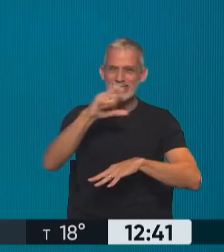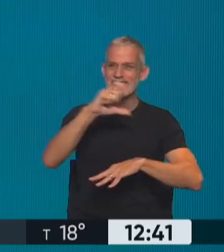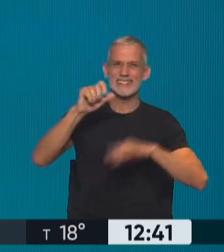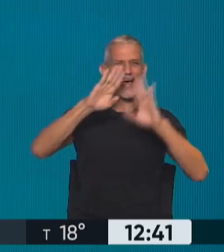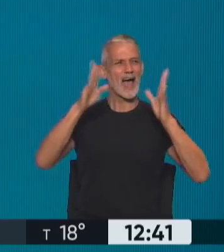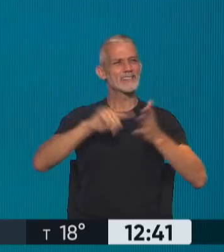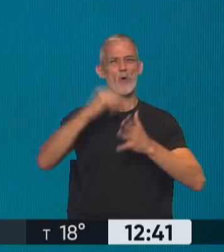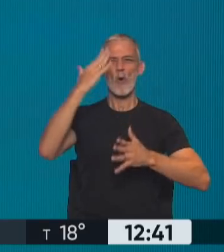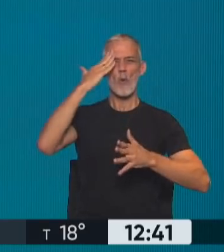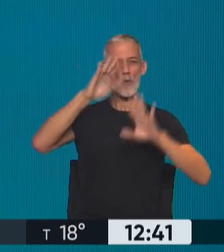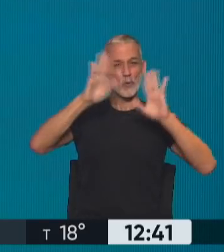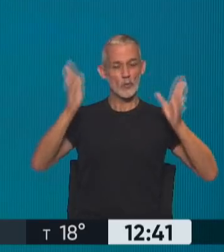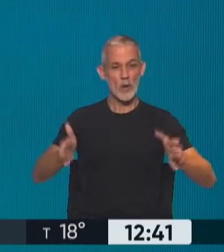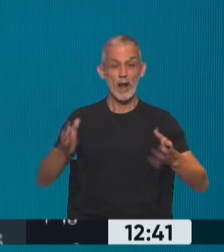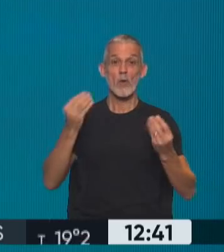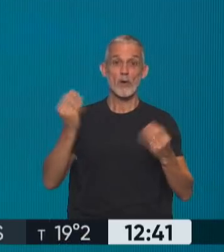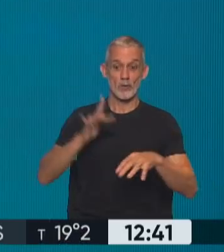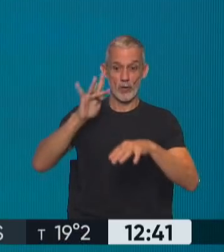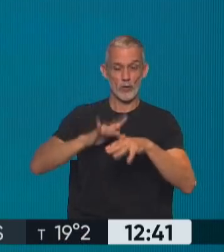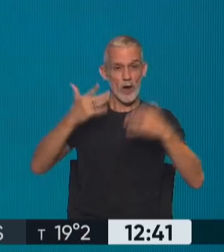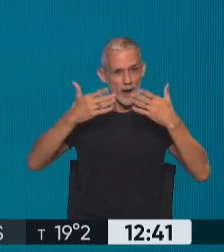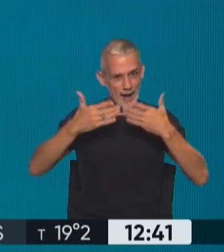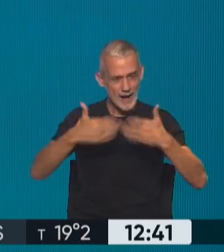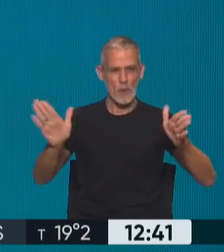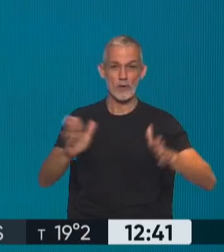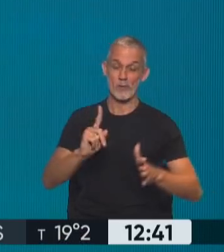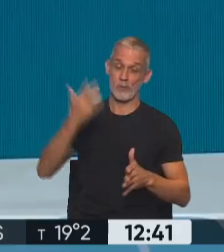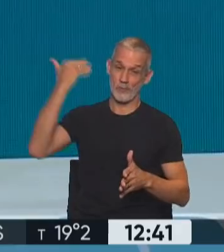cultural fue cuando me tocó inaugurarlo.